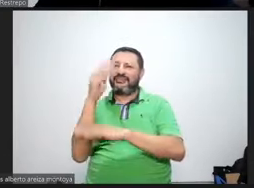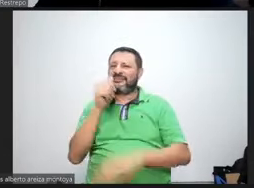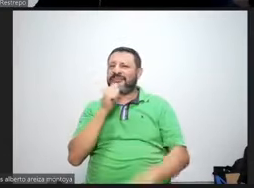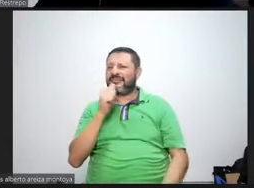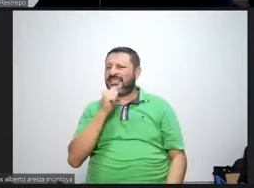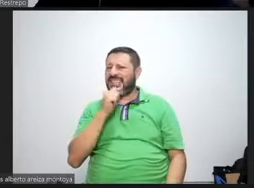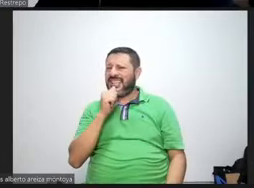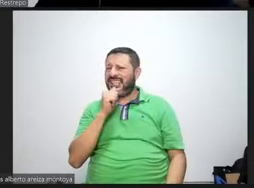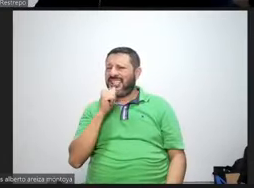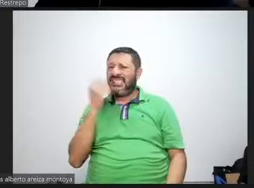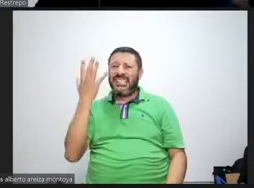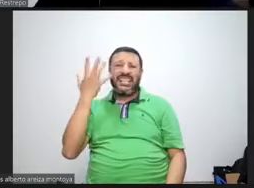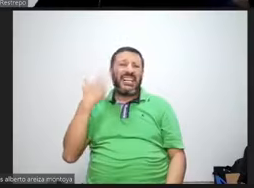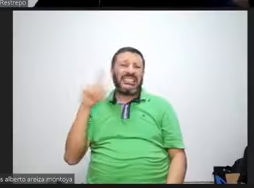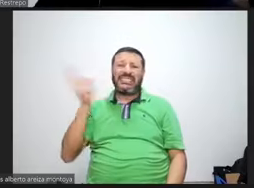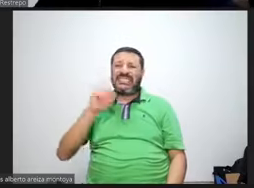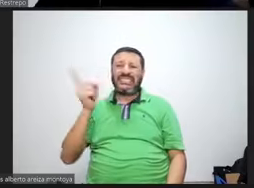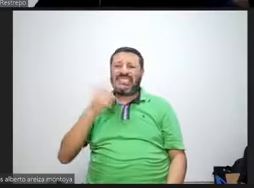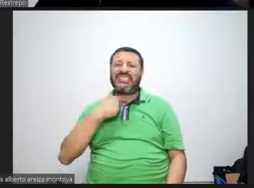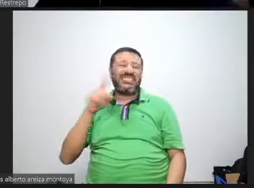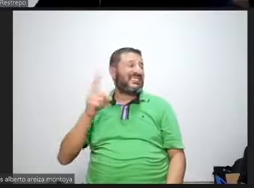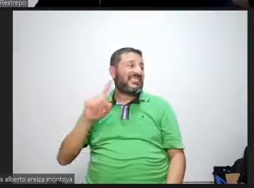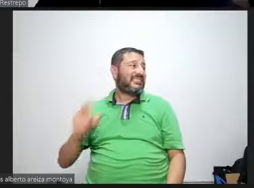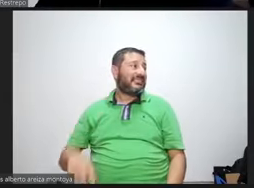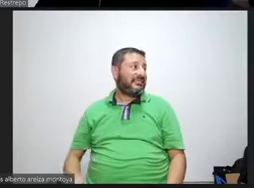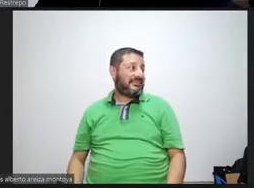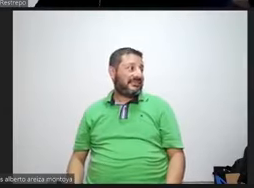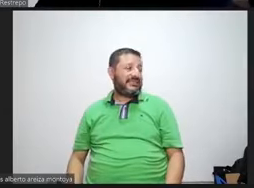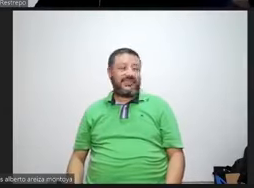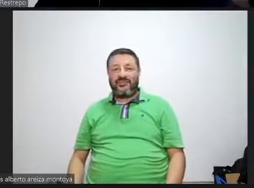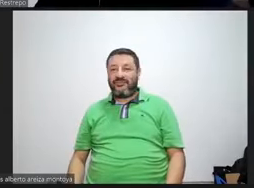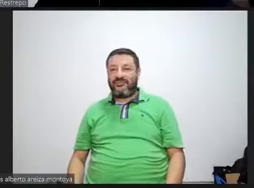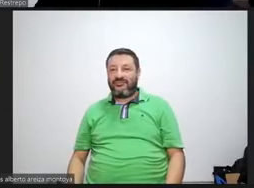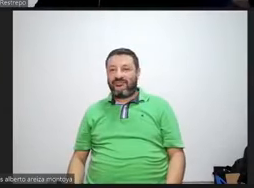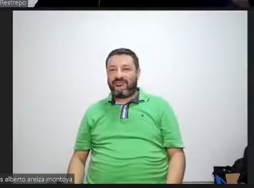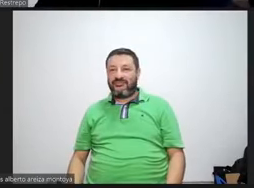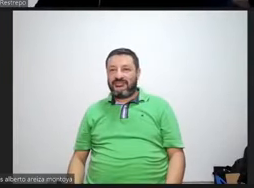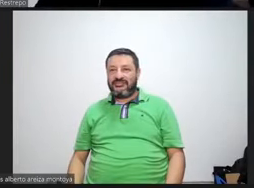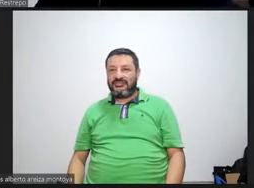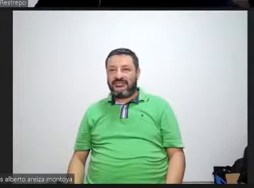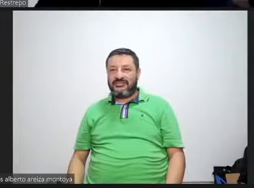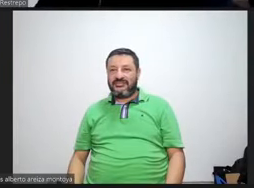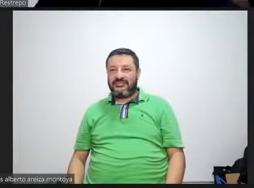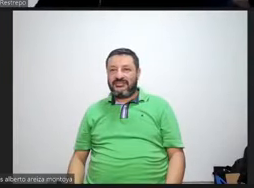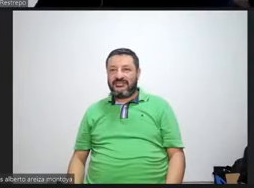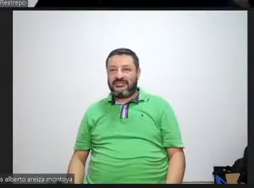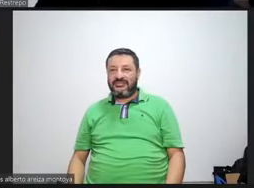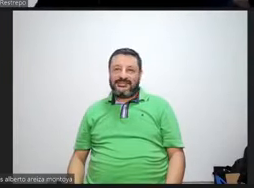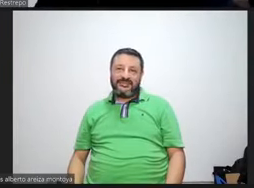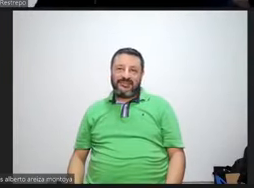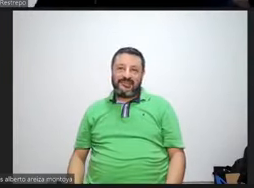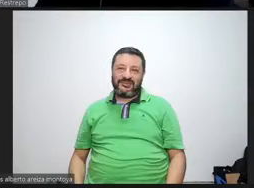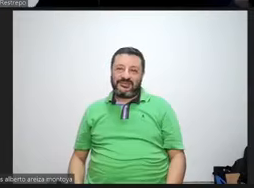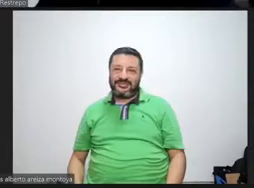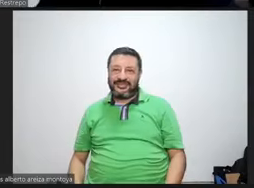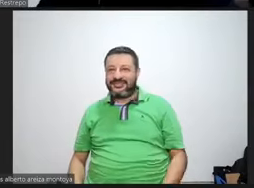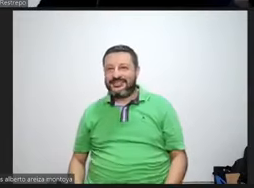los días. No, no lo soporto. O sea, todo el día con vestido de baño, pero sin meterse al agua, eso está bien.